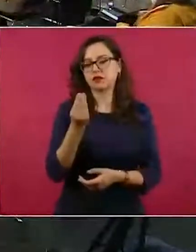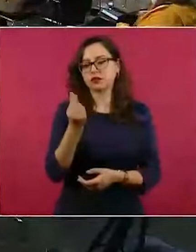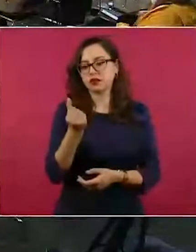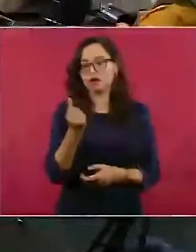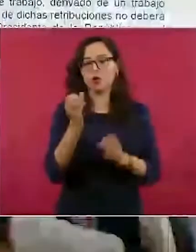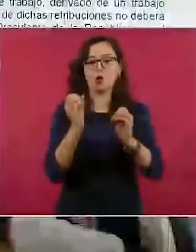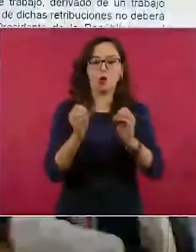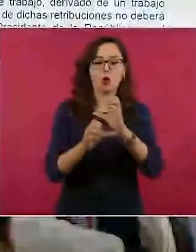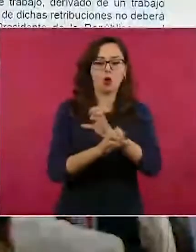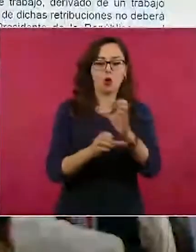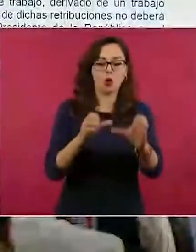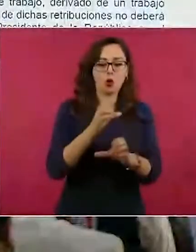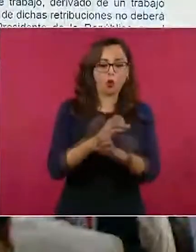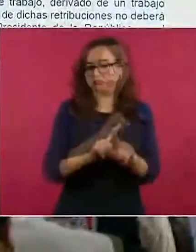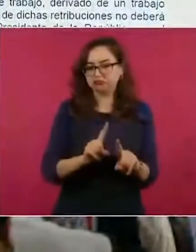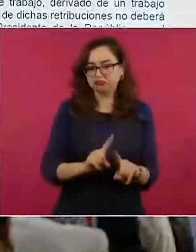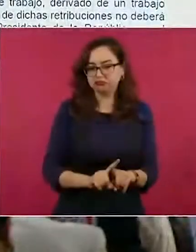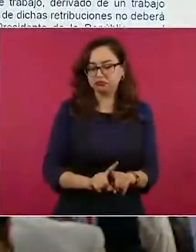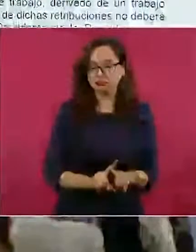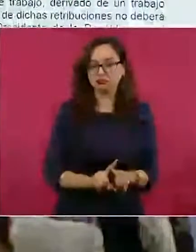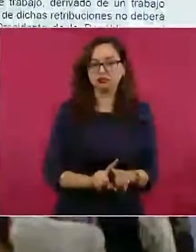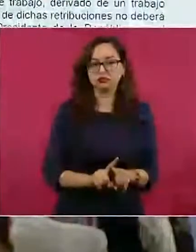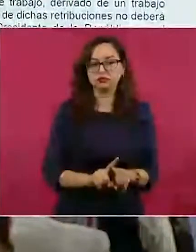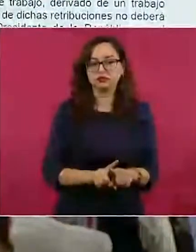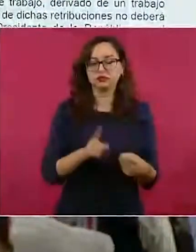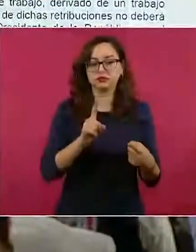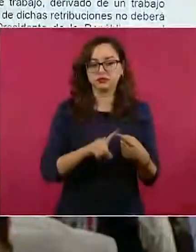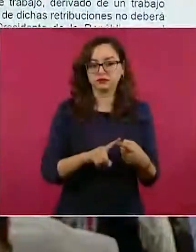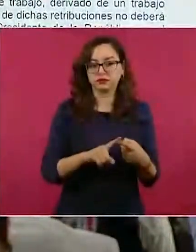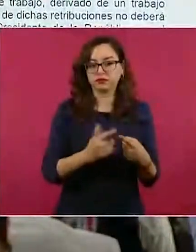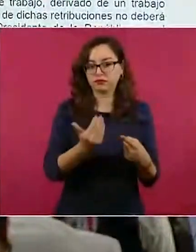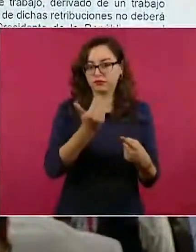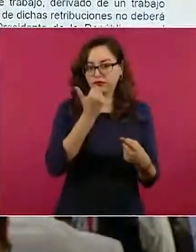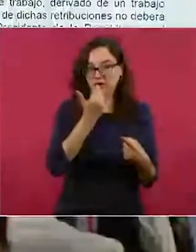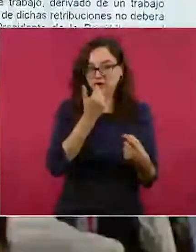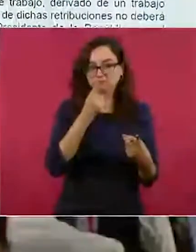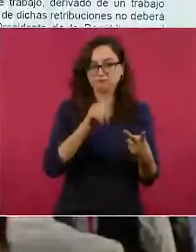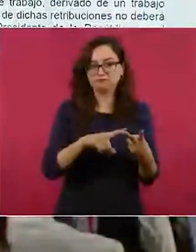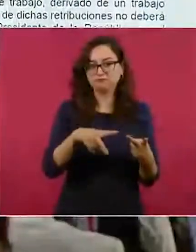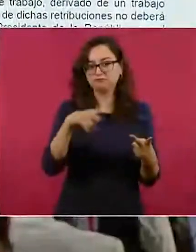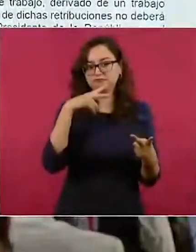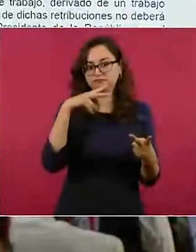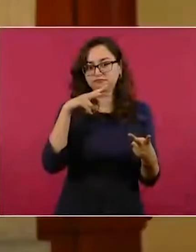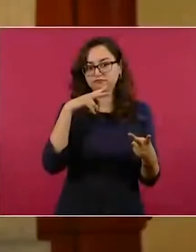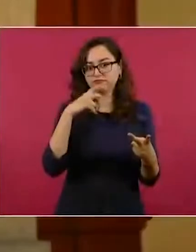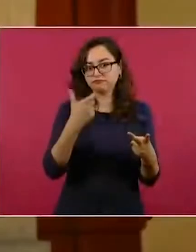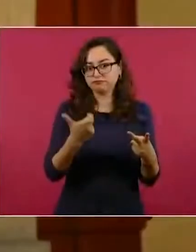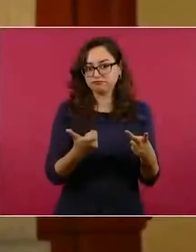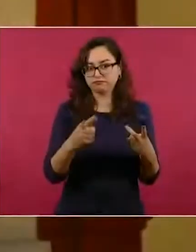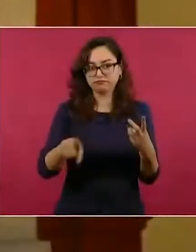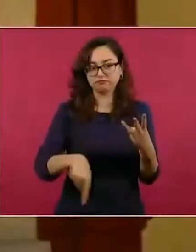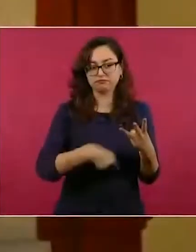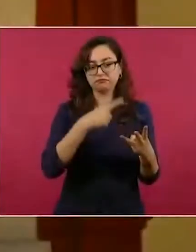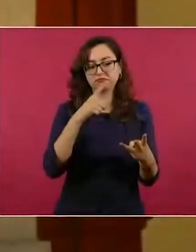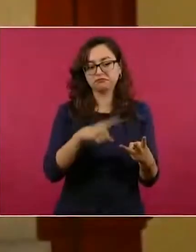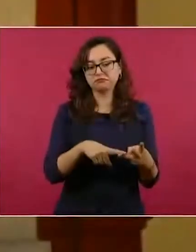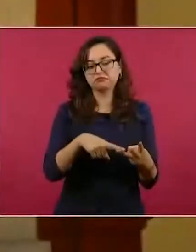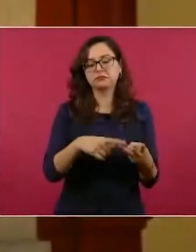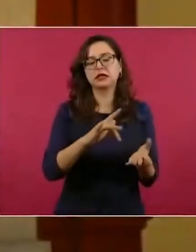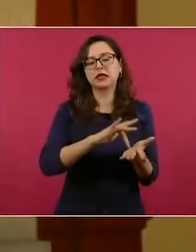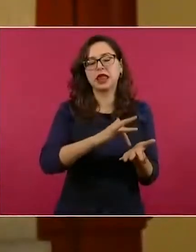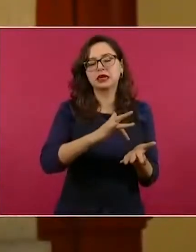especie, incluyendo dietas, gratificaciones,